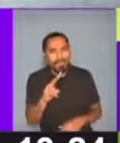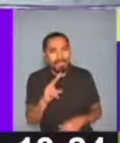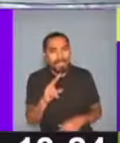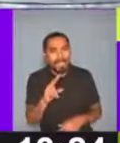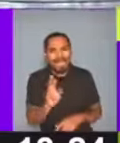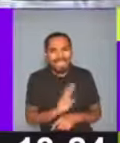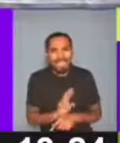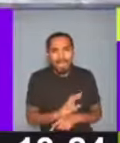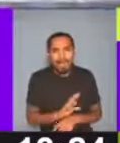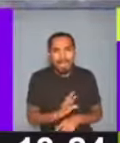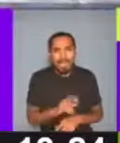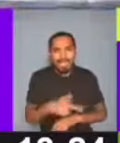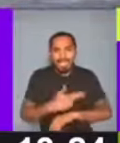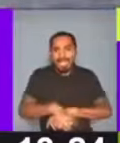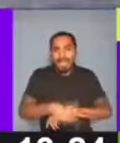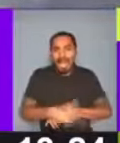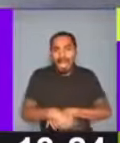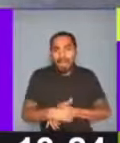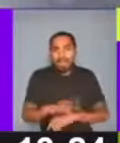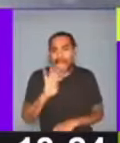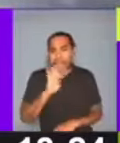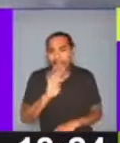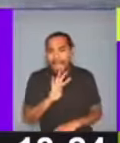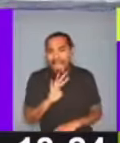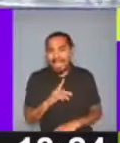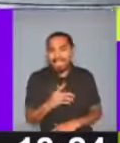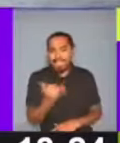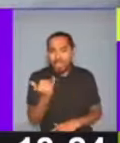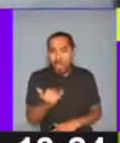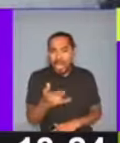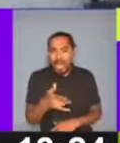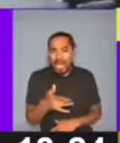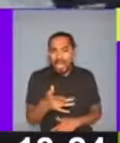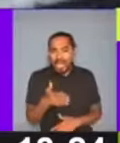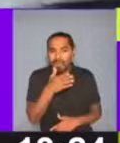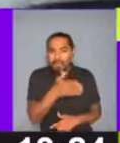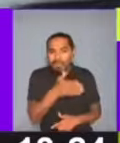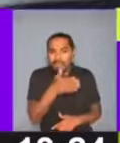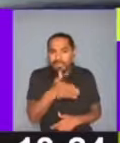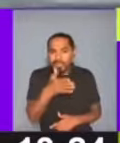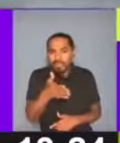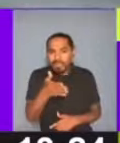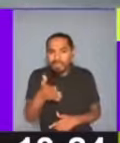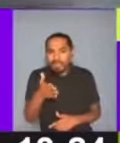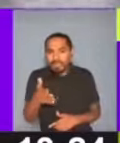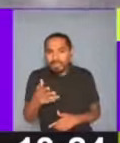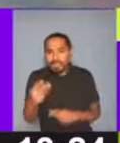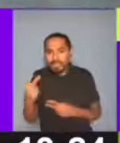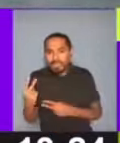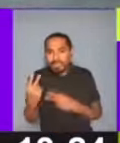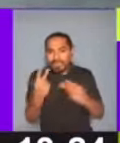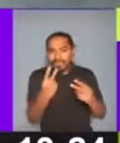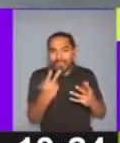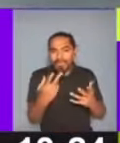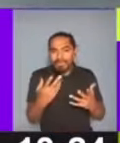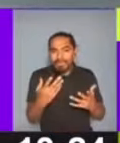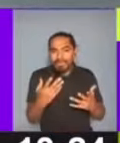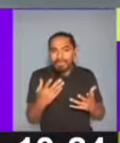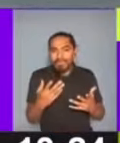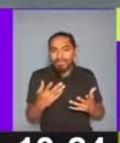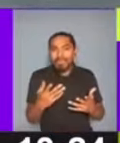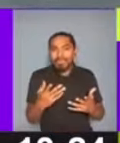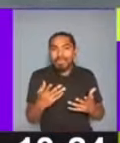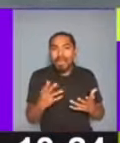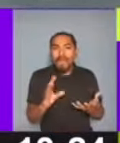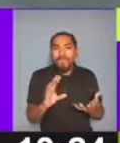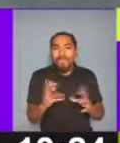las dársenas que tienen los colectivos urbanos habitualmente, para poder hacer estos viajes de manera compartida.